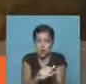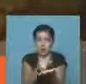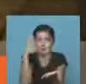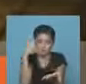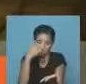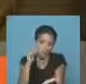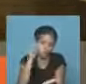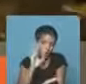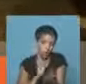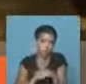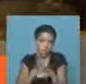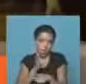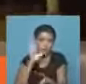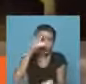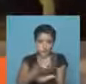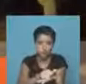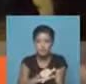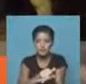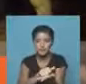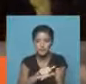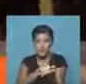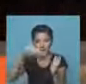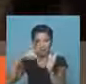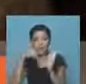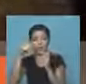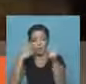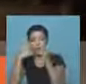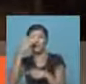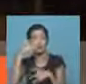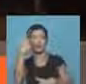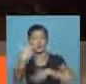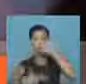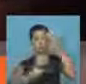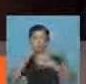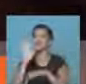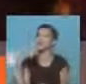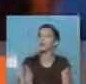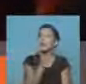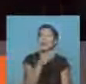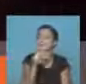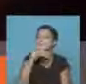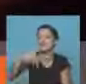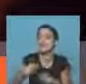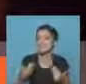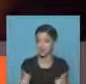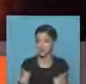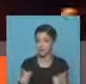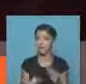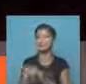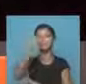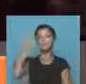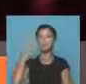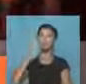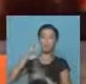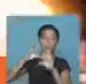realidad, ingresando al Congreso en Asunción, luego esas llamas y todo eso obedecía a qué, a que durante la